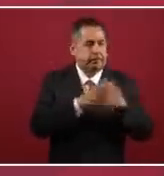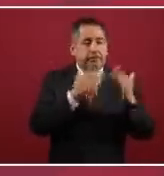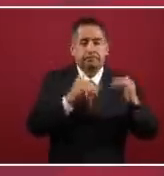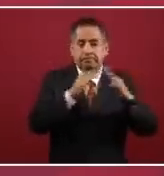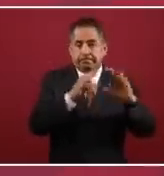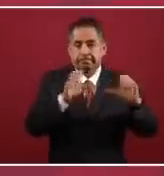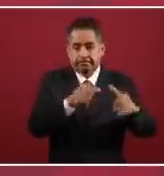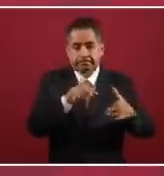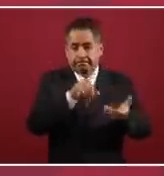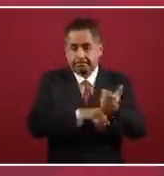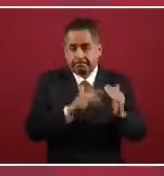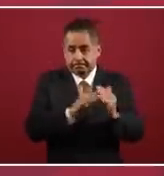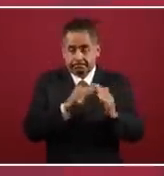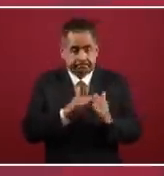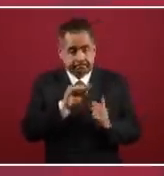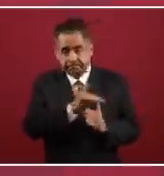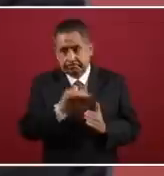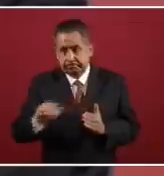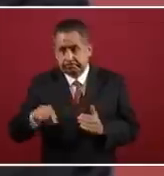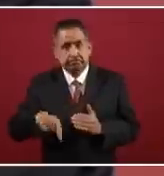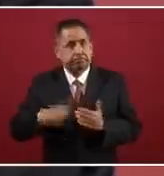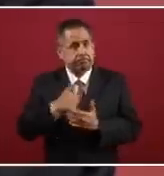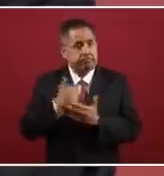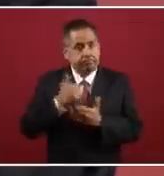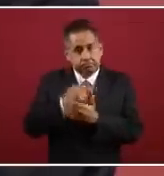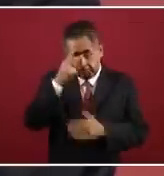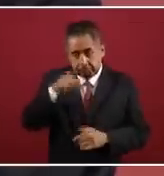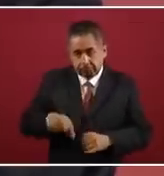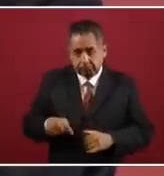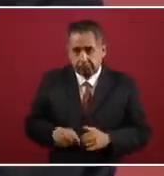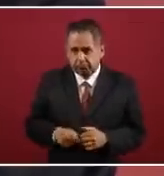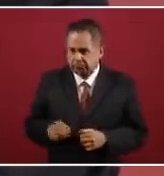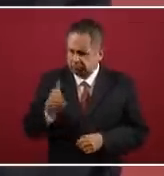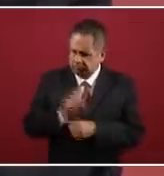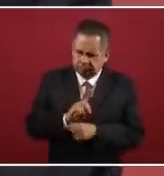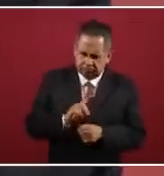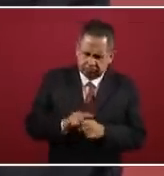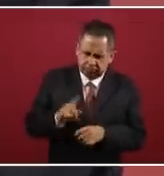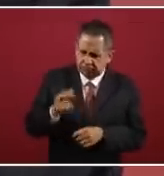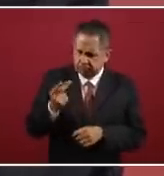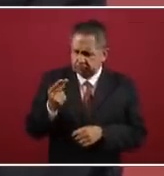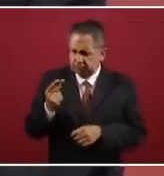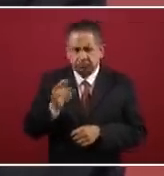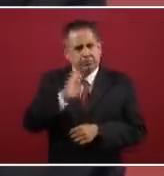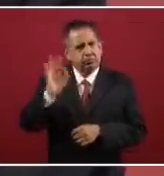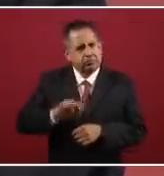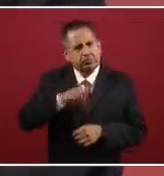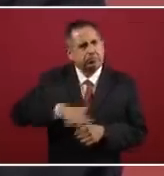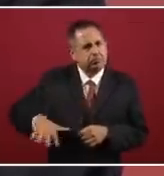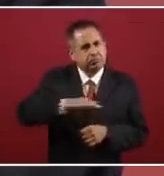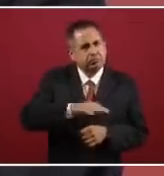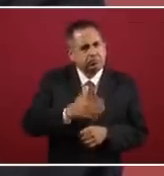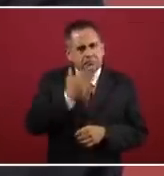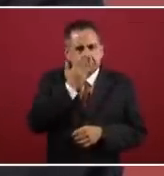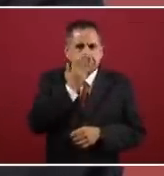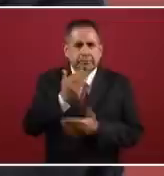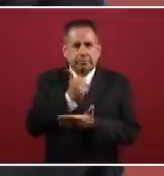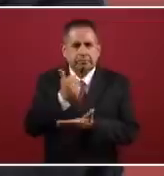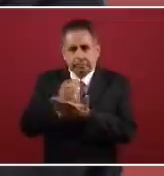habitacionales. En la Ciudad de México el 25%